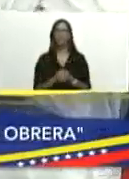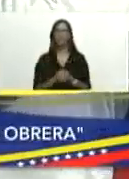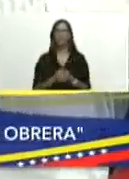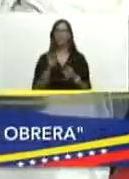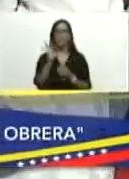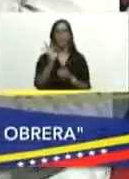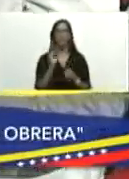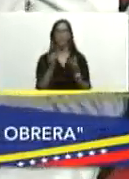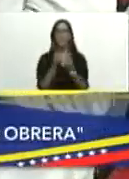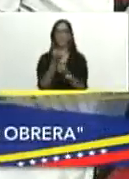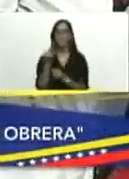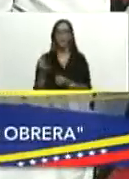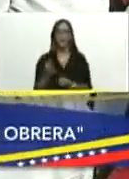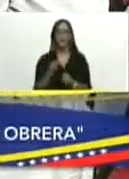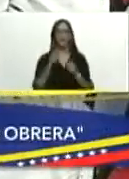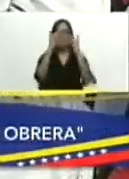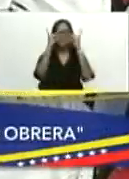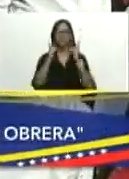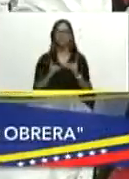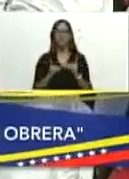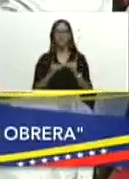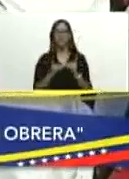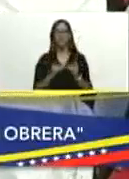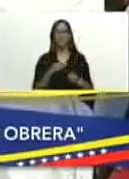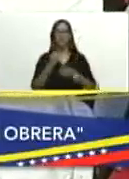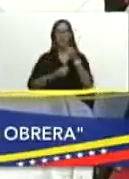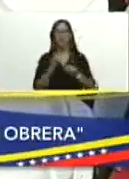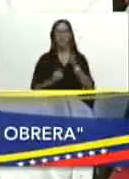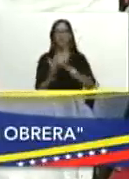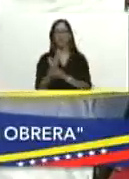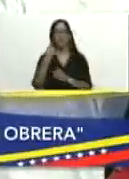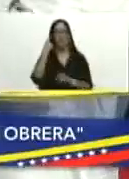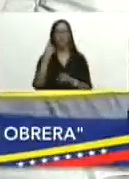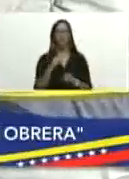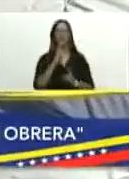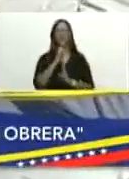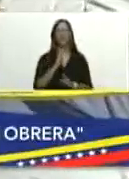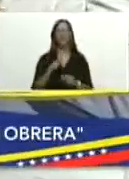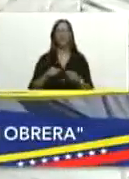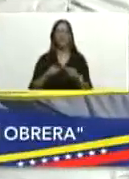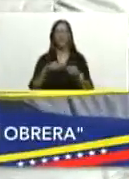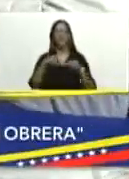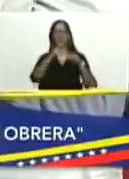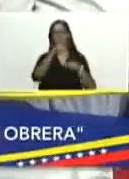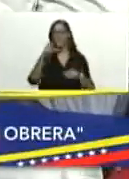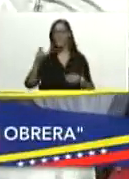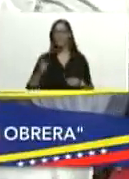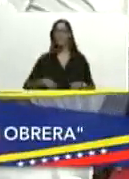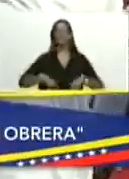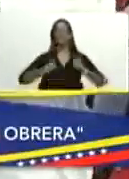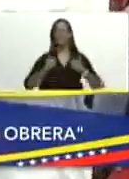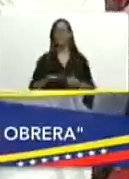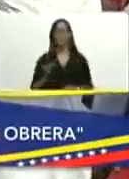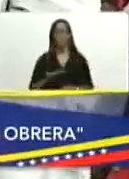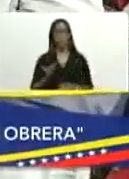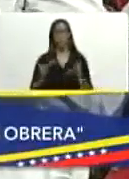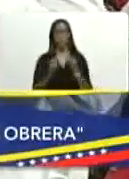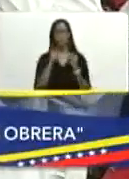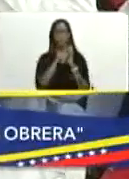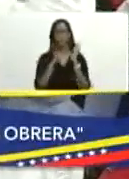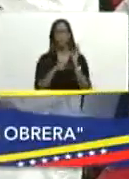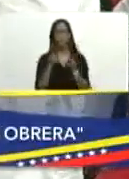usted tomó un conjunto de la creación creo que las respuestas de masas más importantes junto a la agenda económica